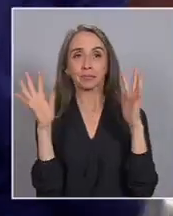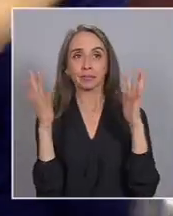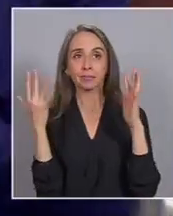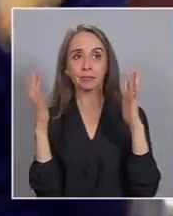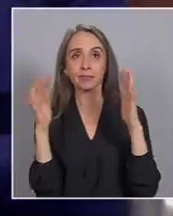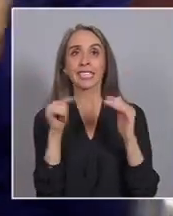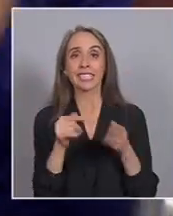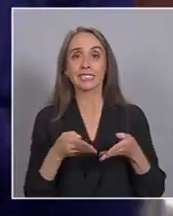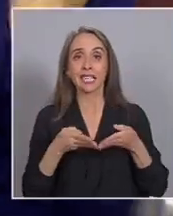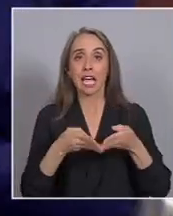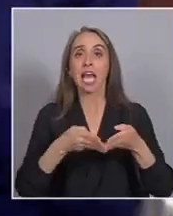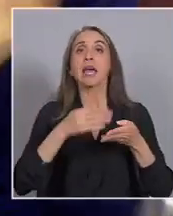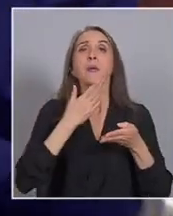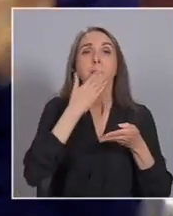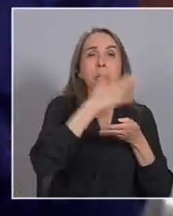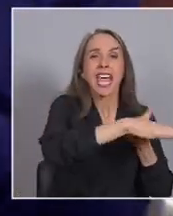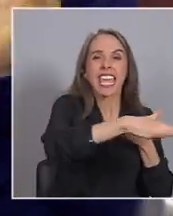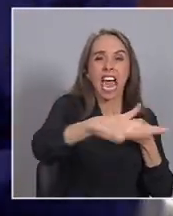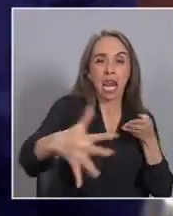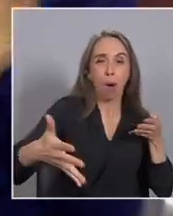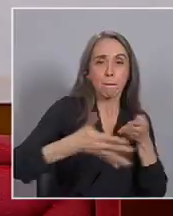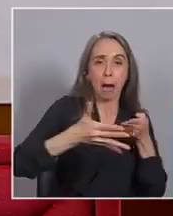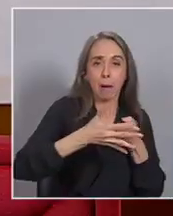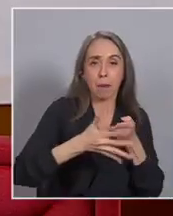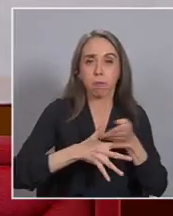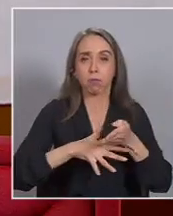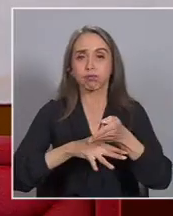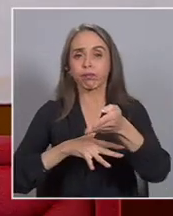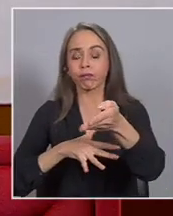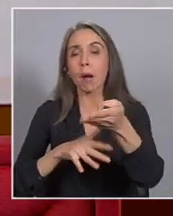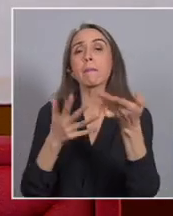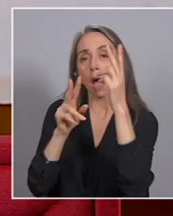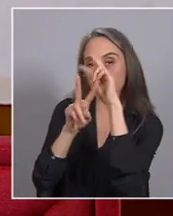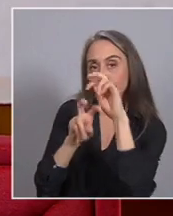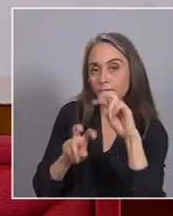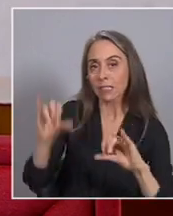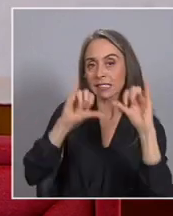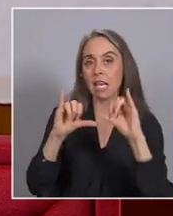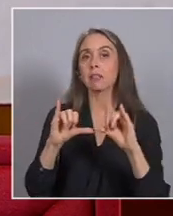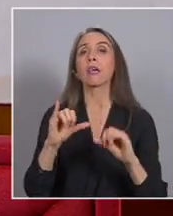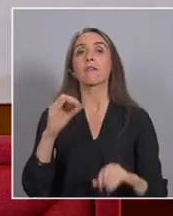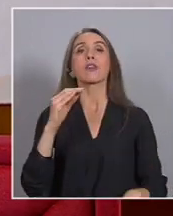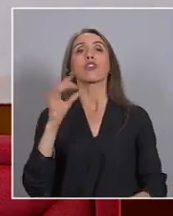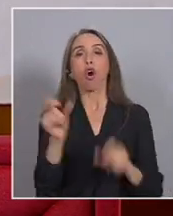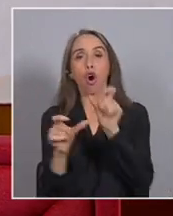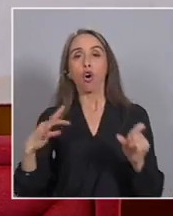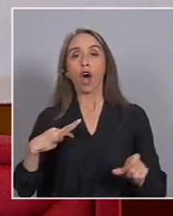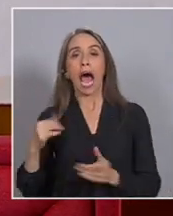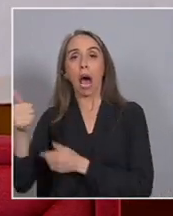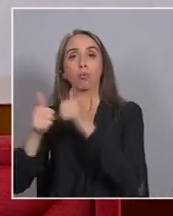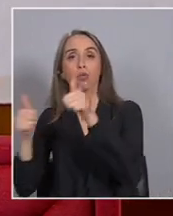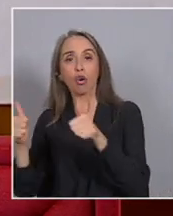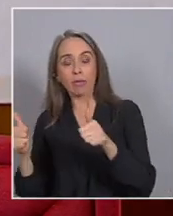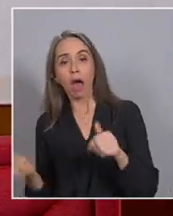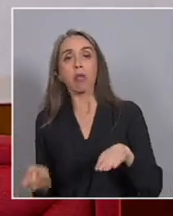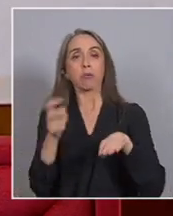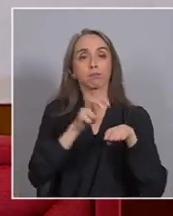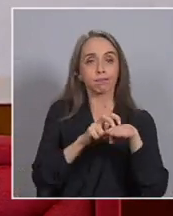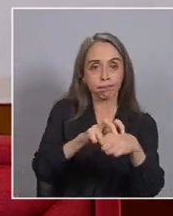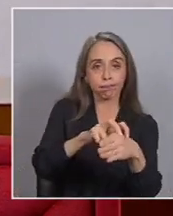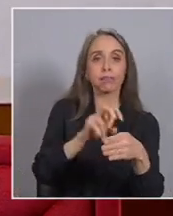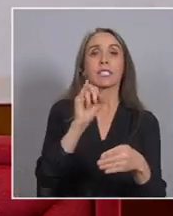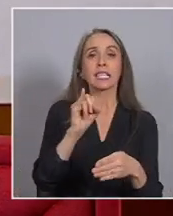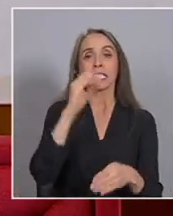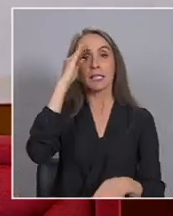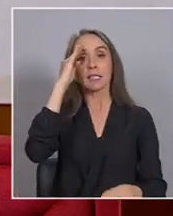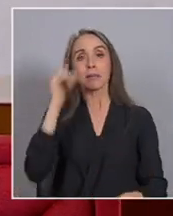que nos permitirá un mejor despliegue científico, civil y militar en la zona. En materia